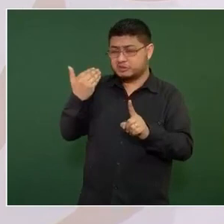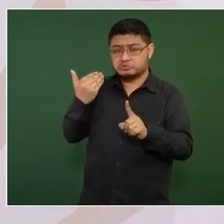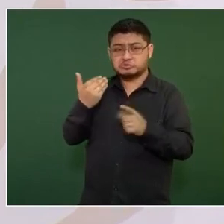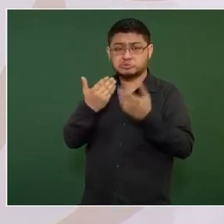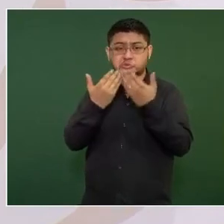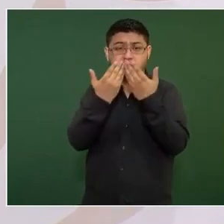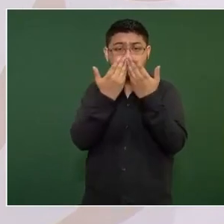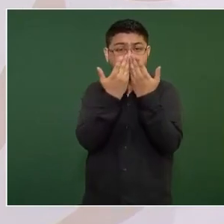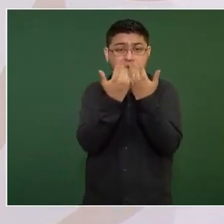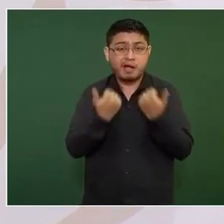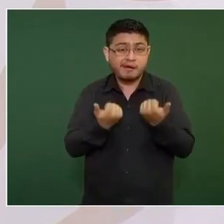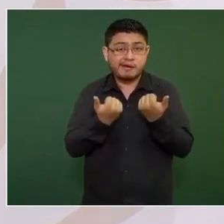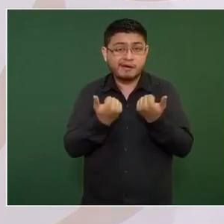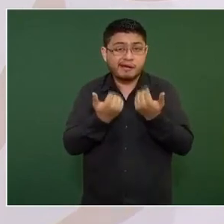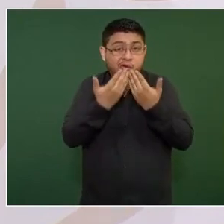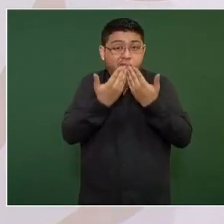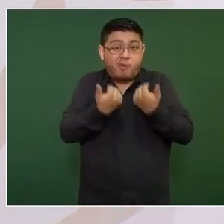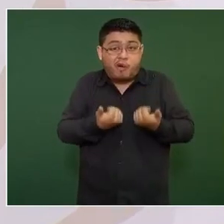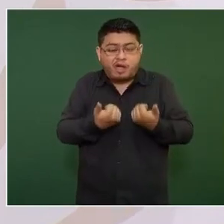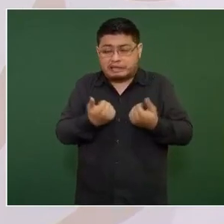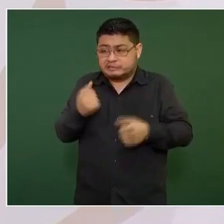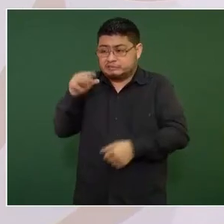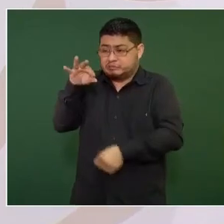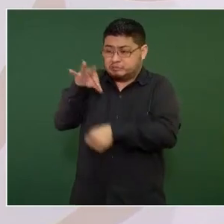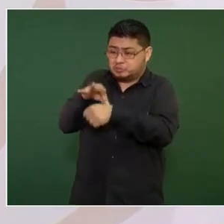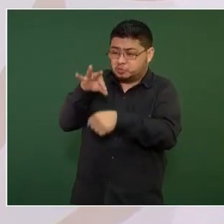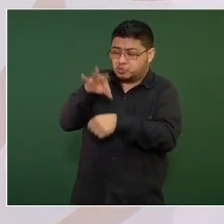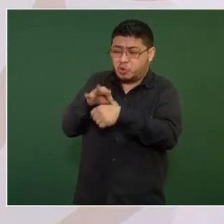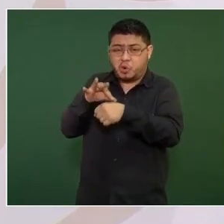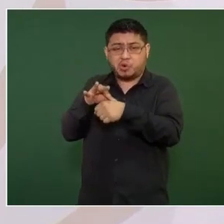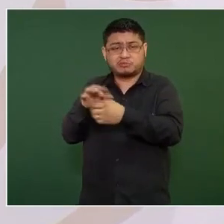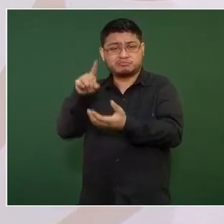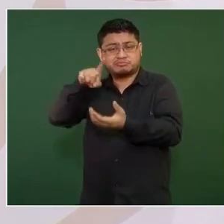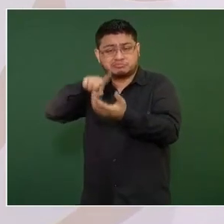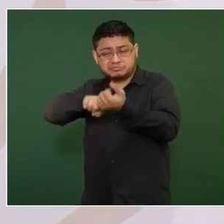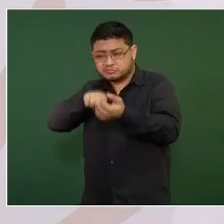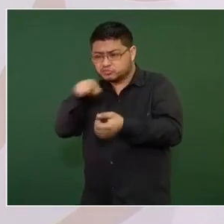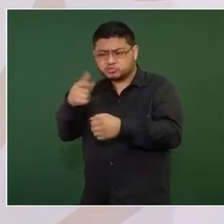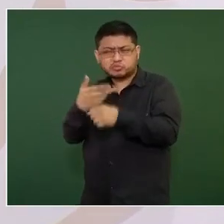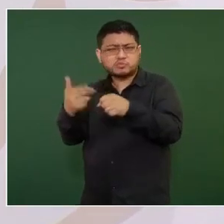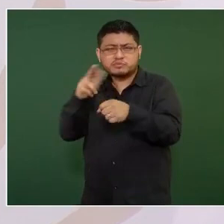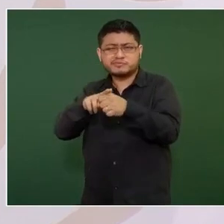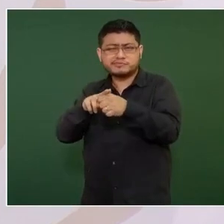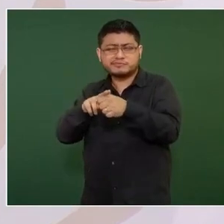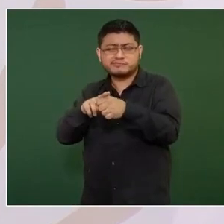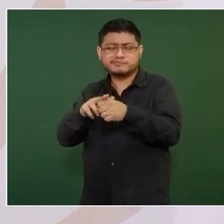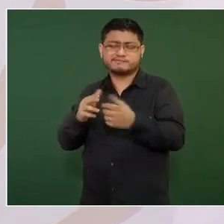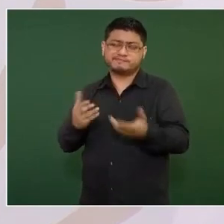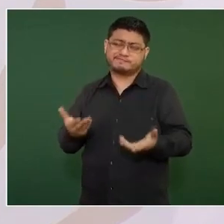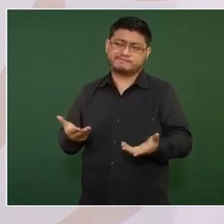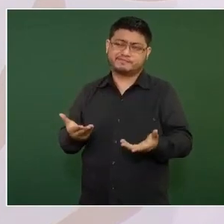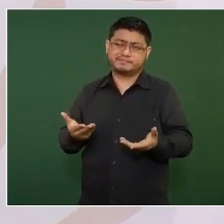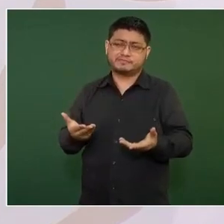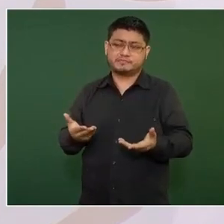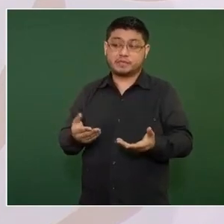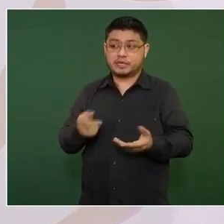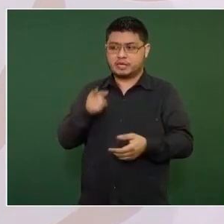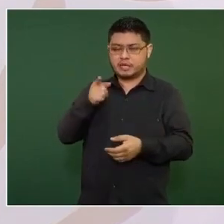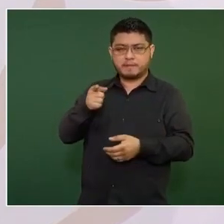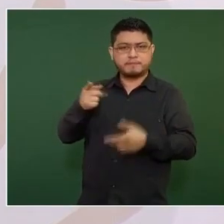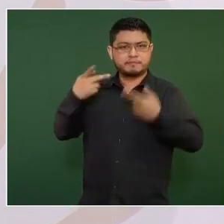médicos generales que necesita el país y mucho menos especialistas.